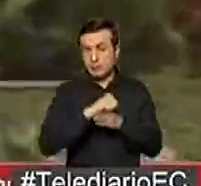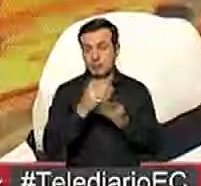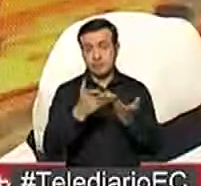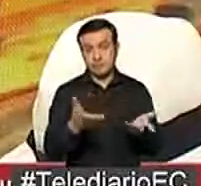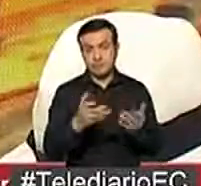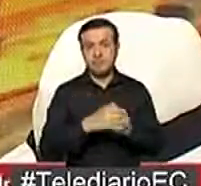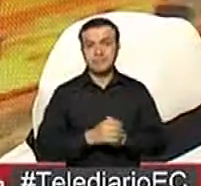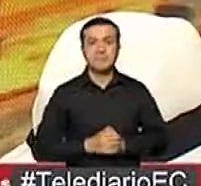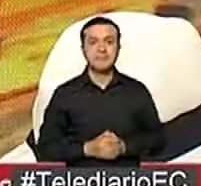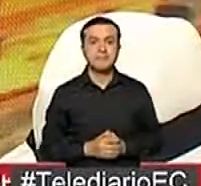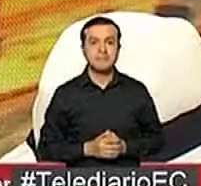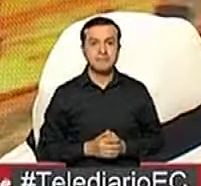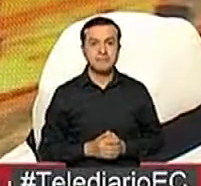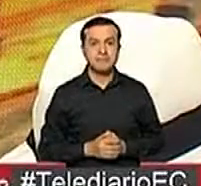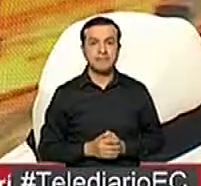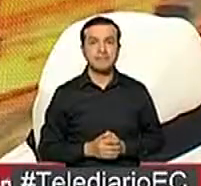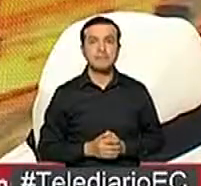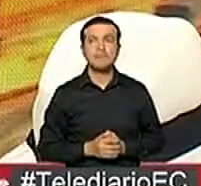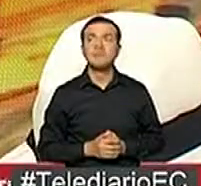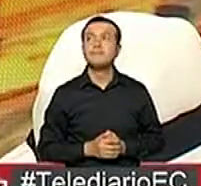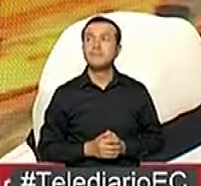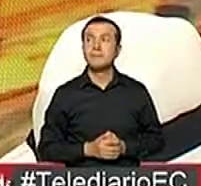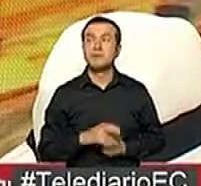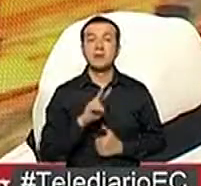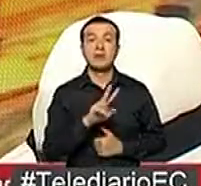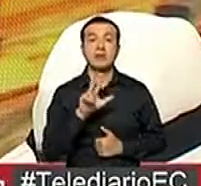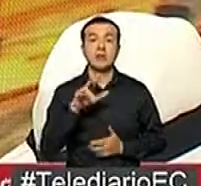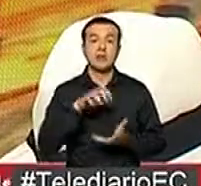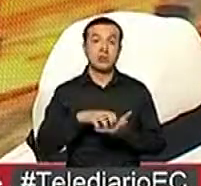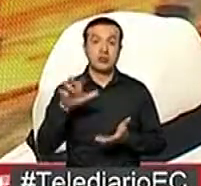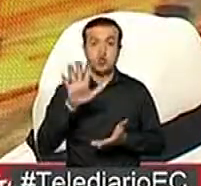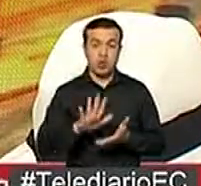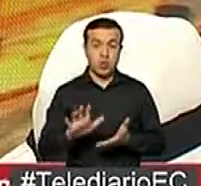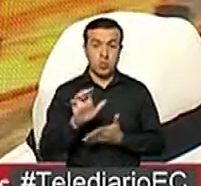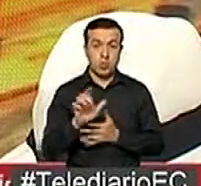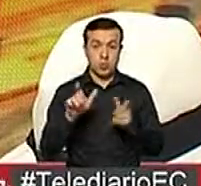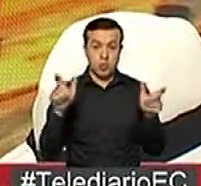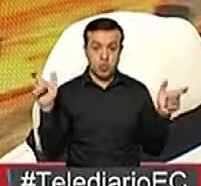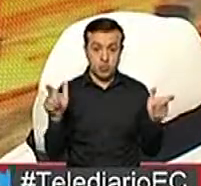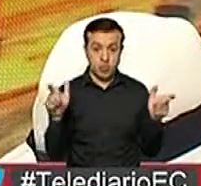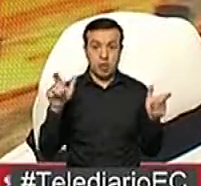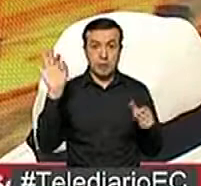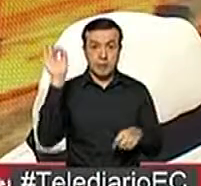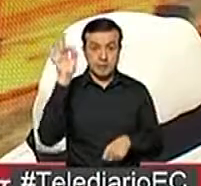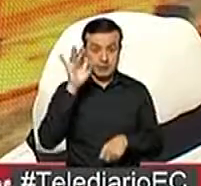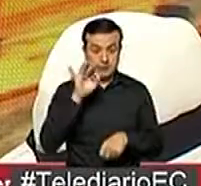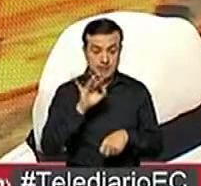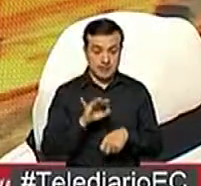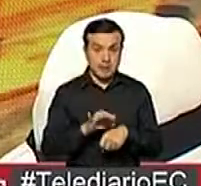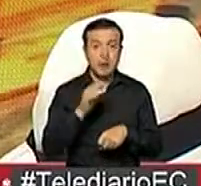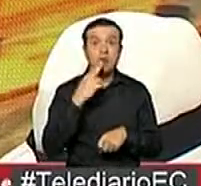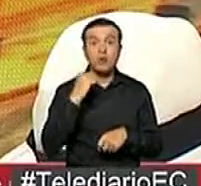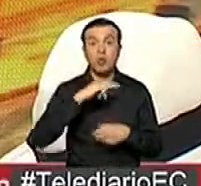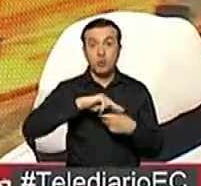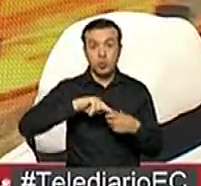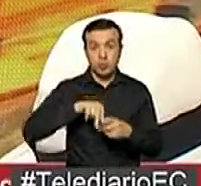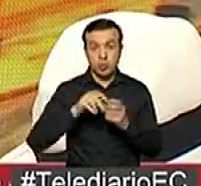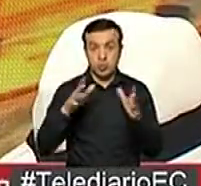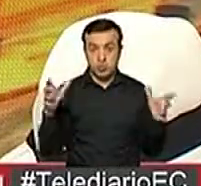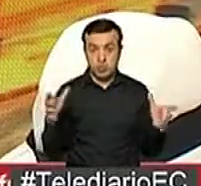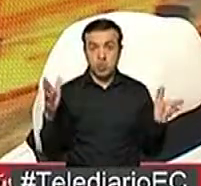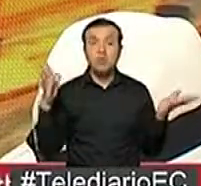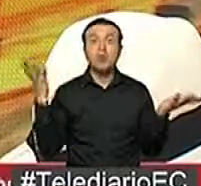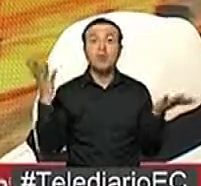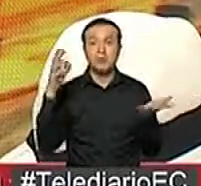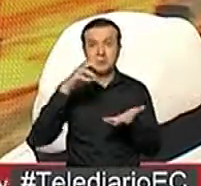Públicos. Apicultores de las 23 provincias del país se dieron cita en el cuarto Congreso Nacional que tuvo lugar en la provincia de